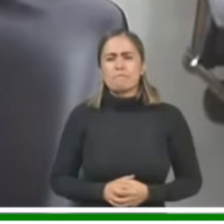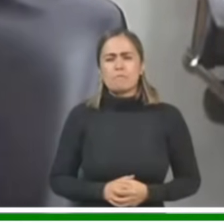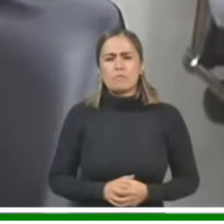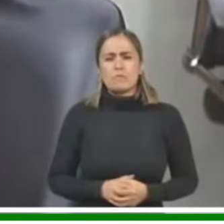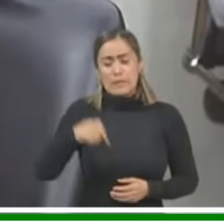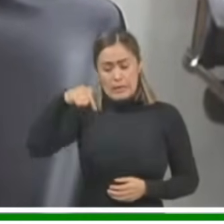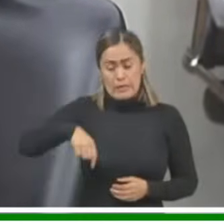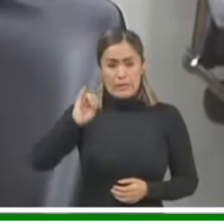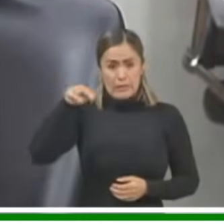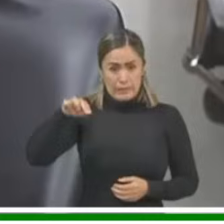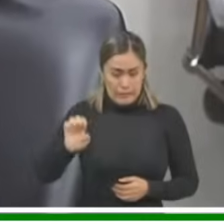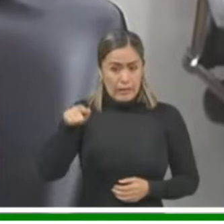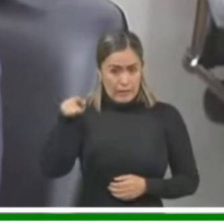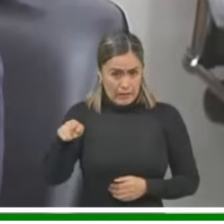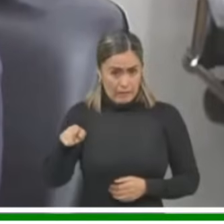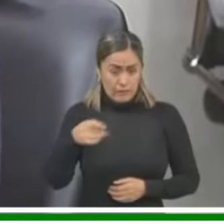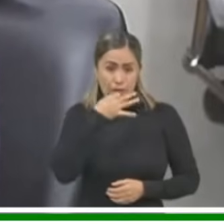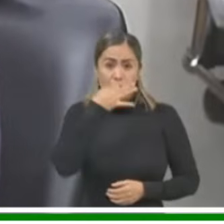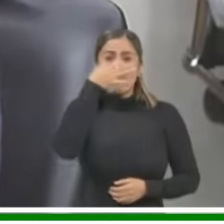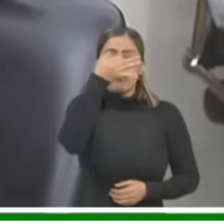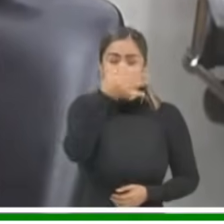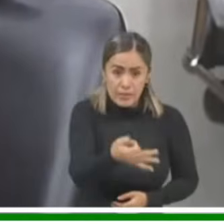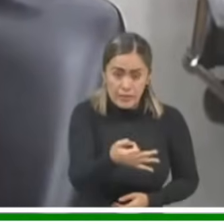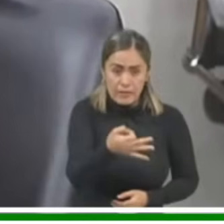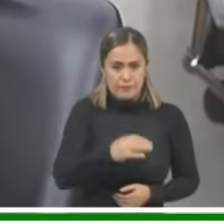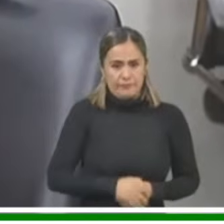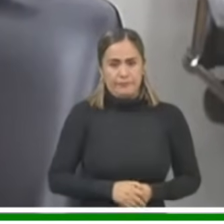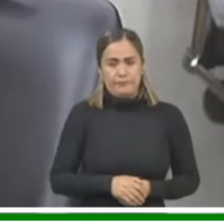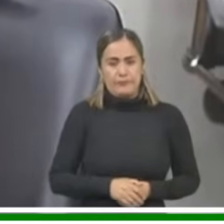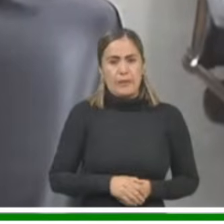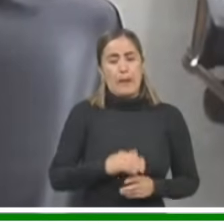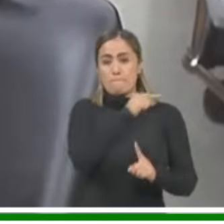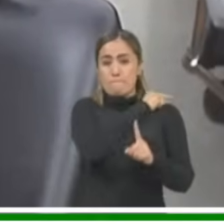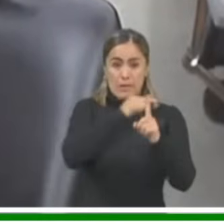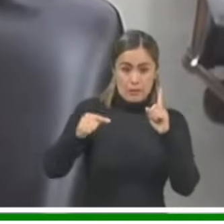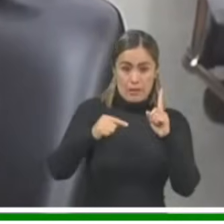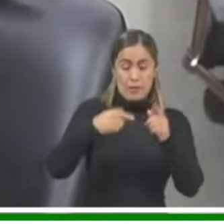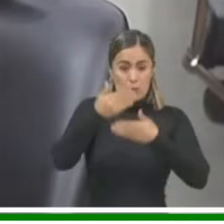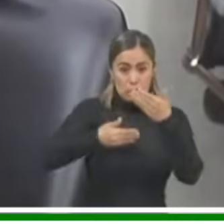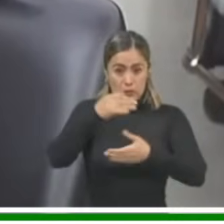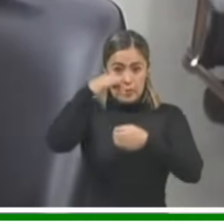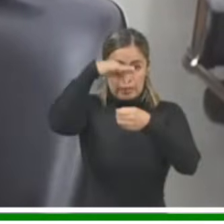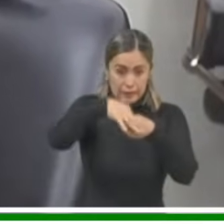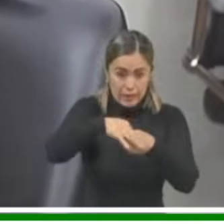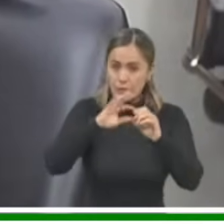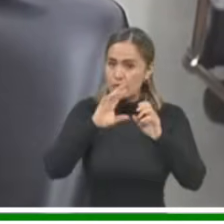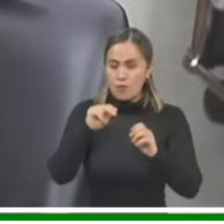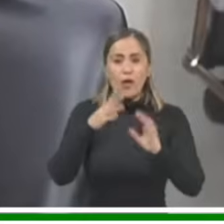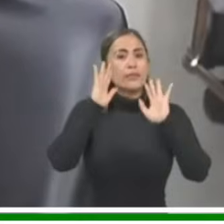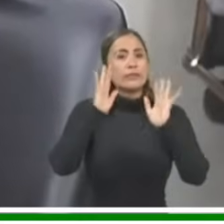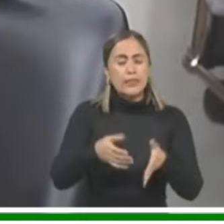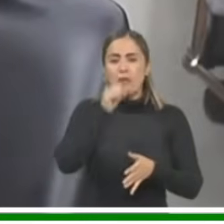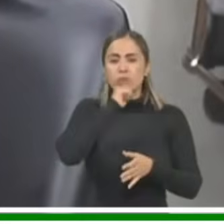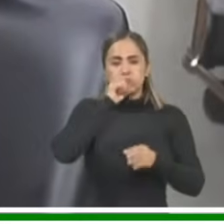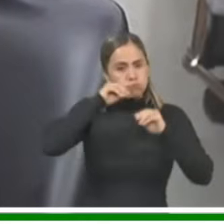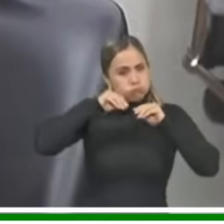órgano electoral se pronuncie a mitad ya no solo del proceso electoral, sino iniciadas las campañas